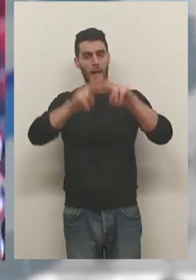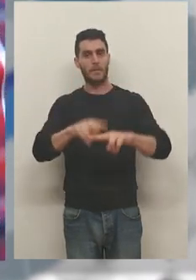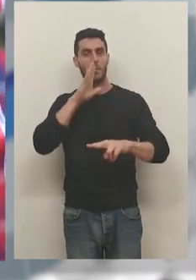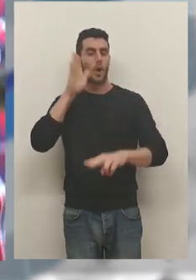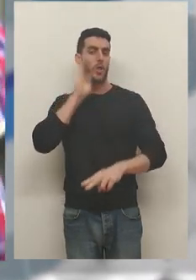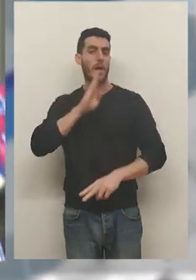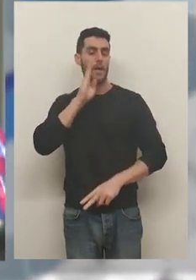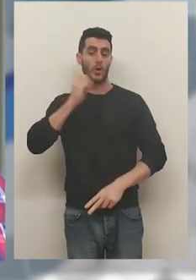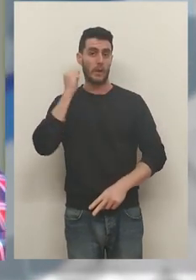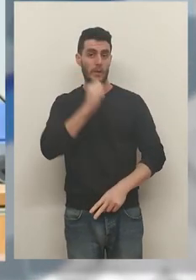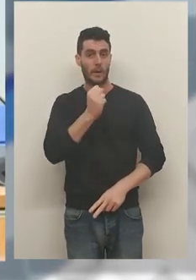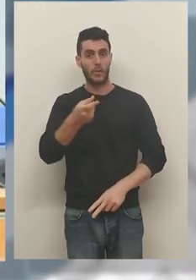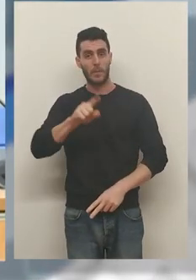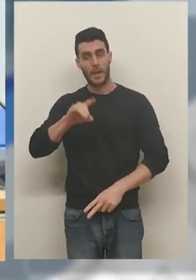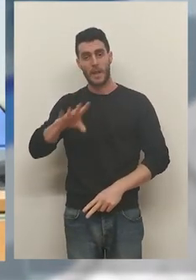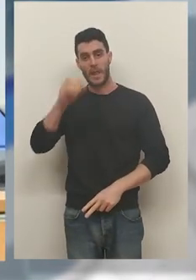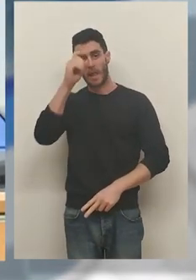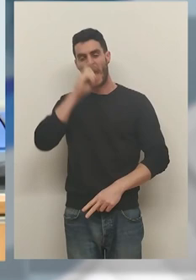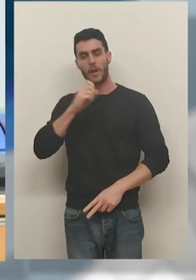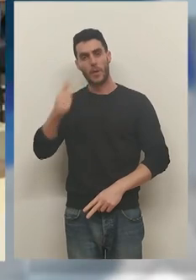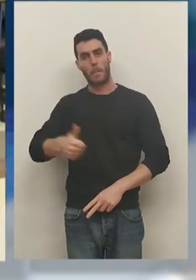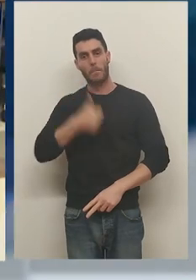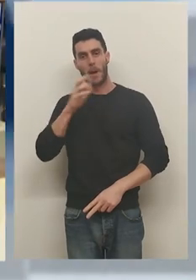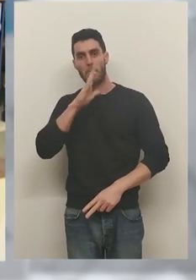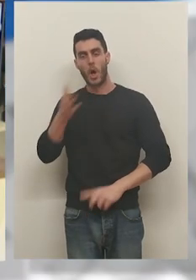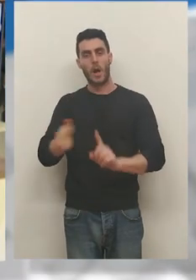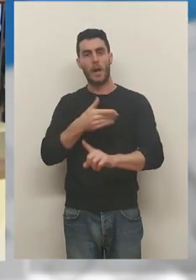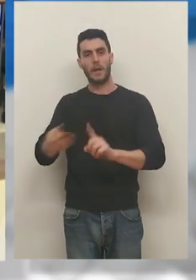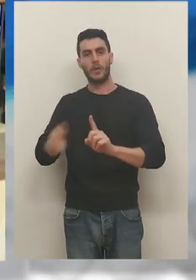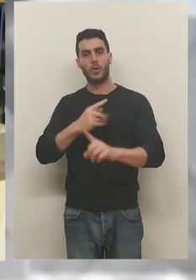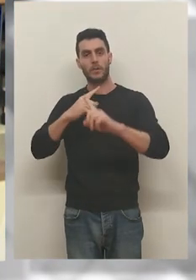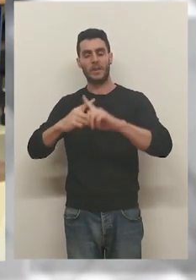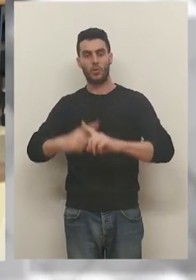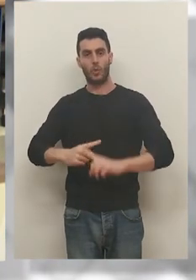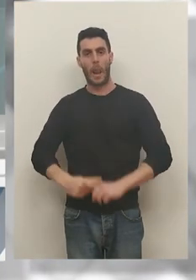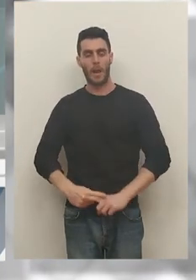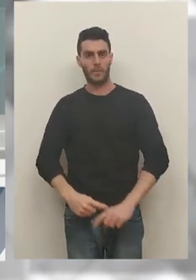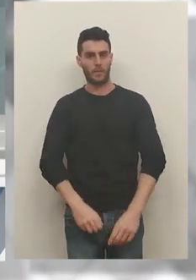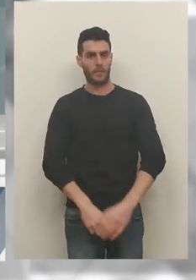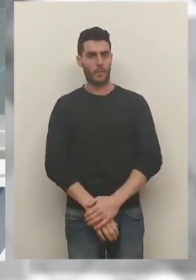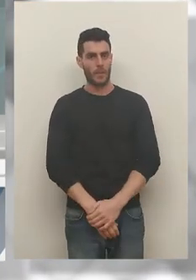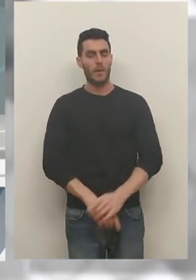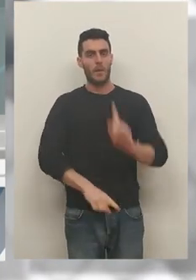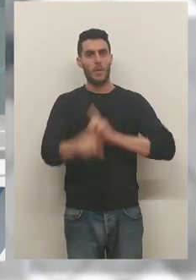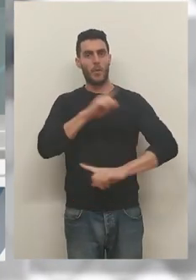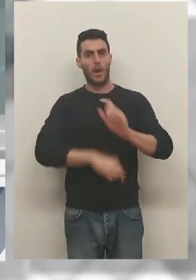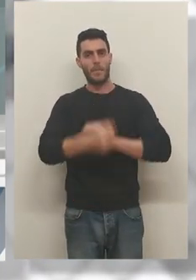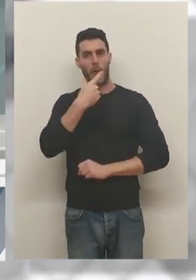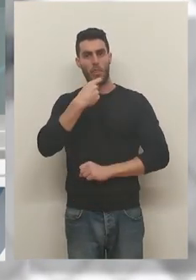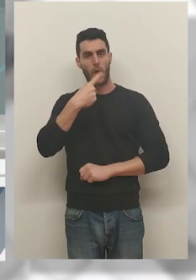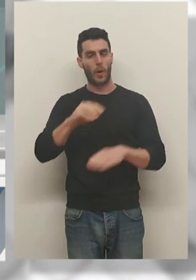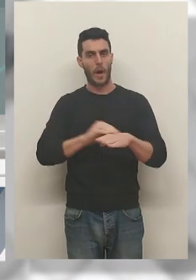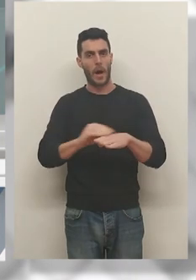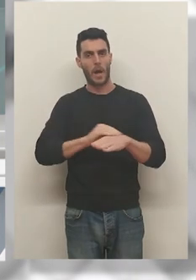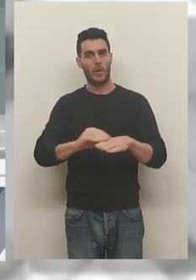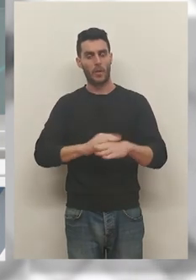revisable por el delito de asesinato y a 15 años por el de agresión sexual los problemas con las drogas